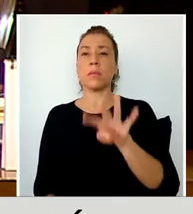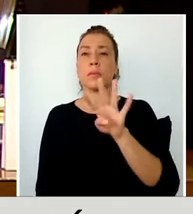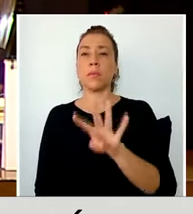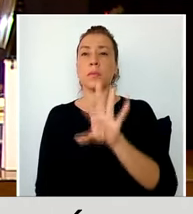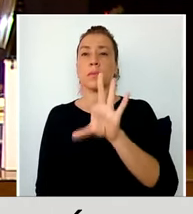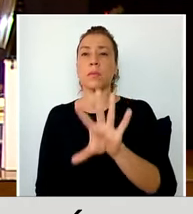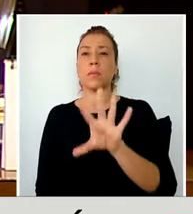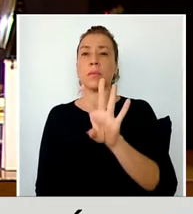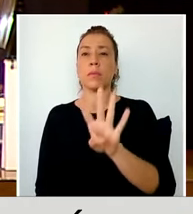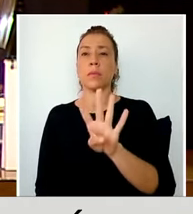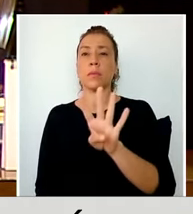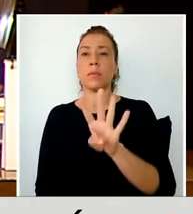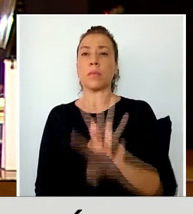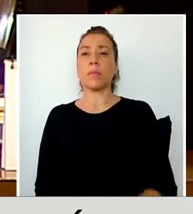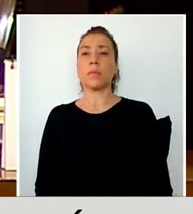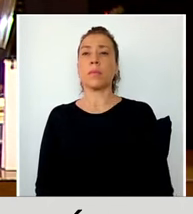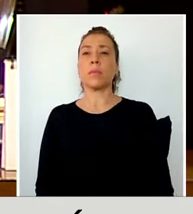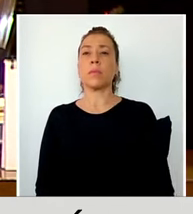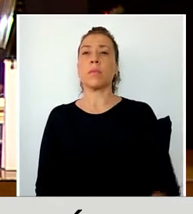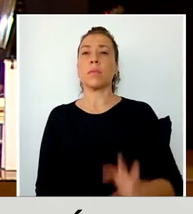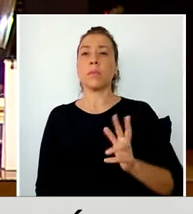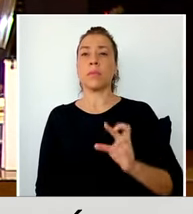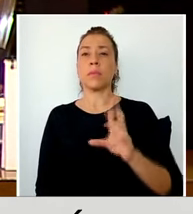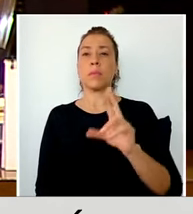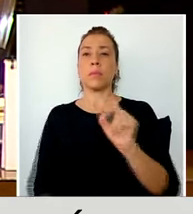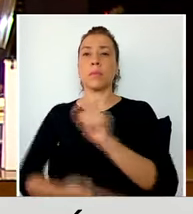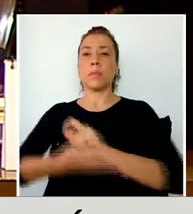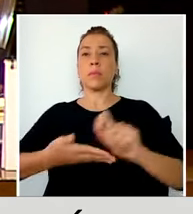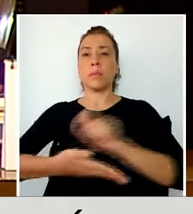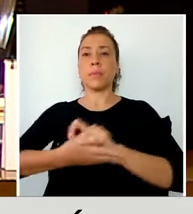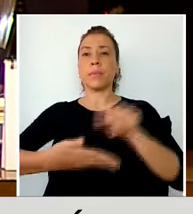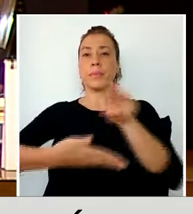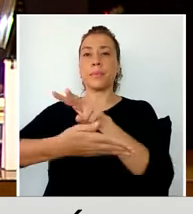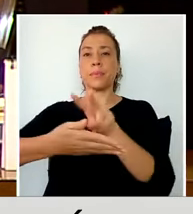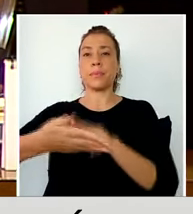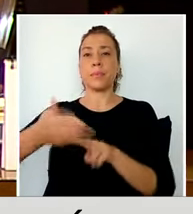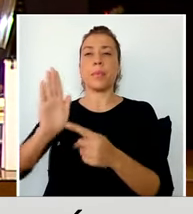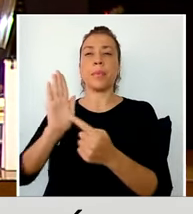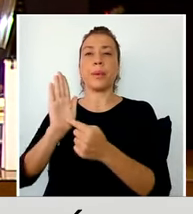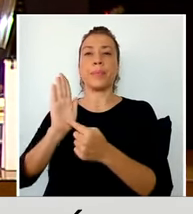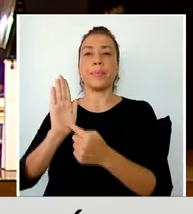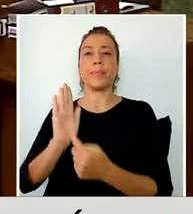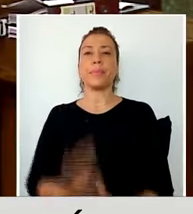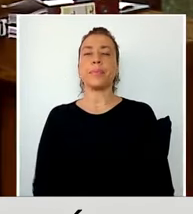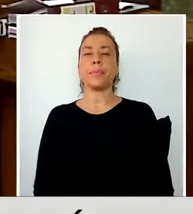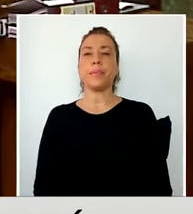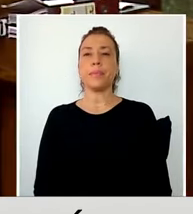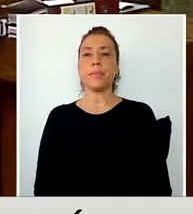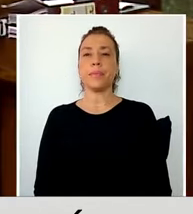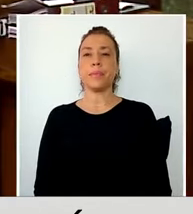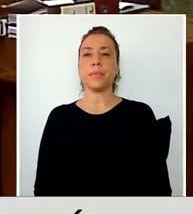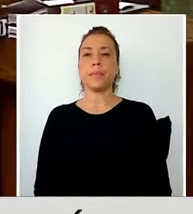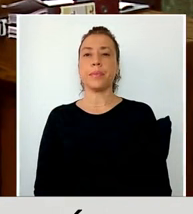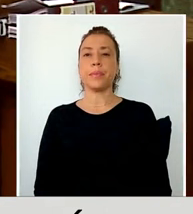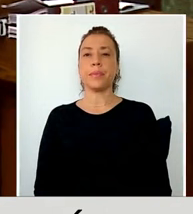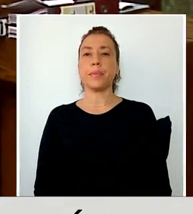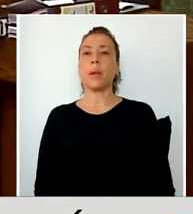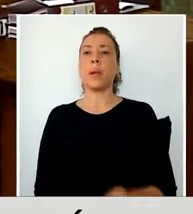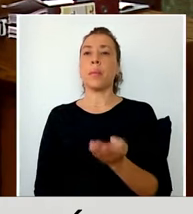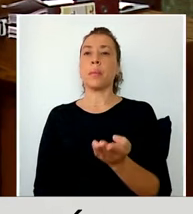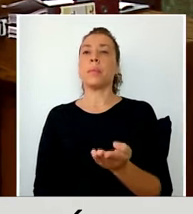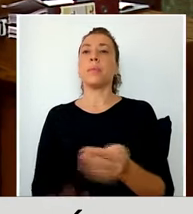el señor Pro secretario hará lectura a su título solicitud de resolución número